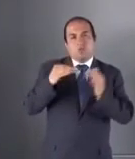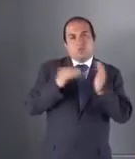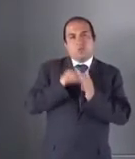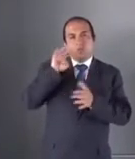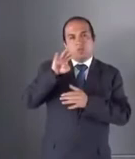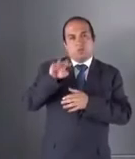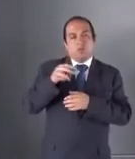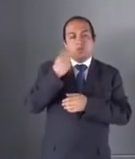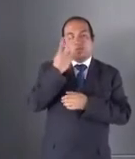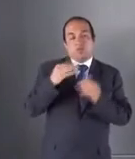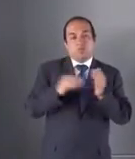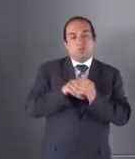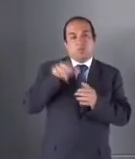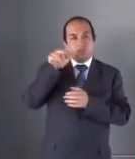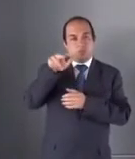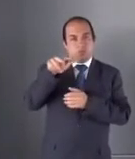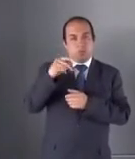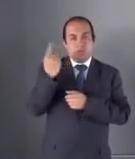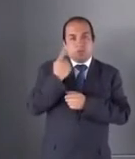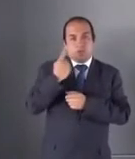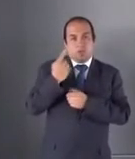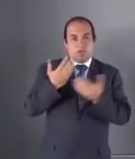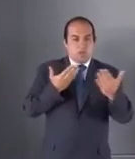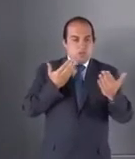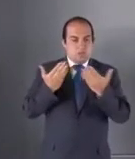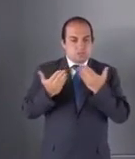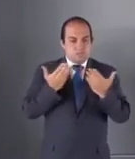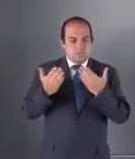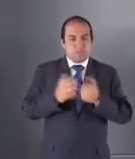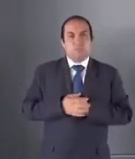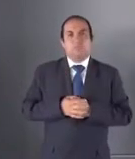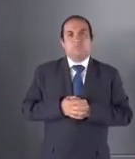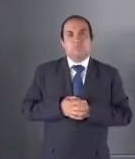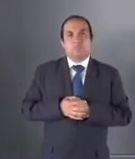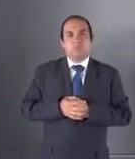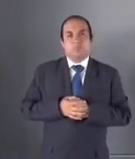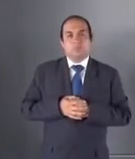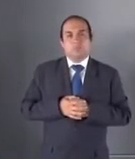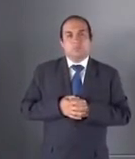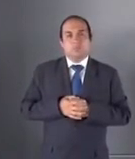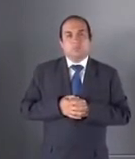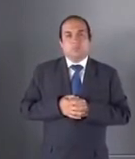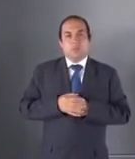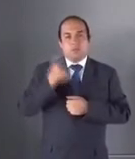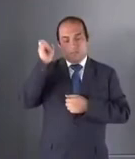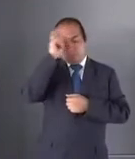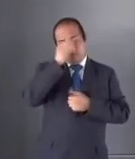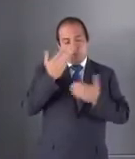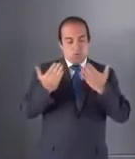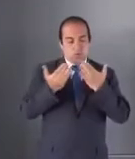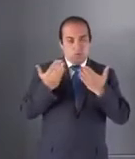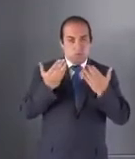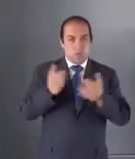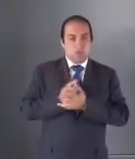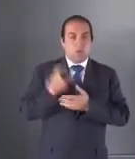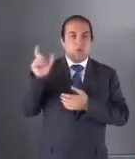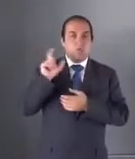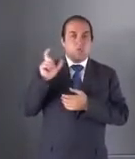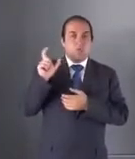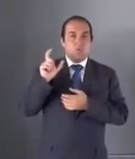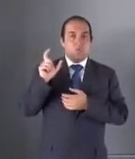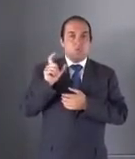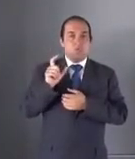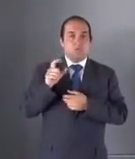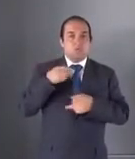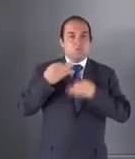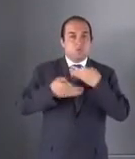2018, que finalmente es una comparación fundamental. Es difícil comparar frente al momento en donde todas